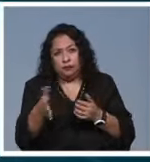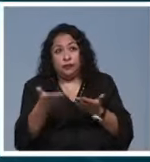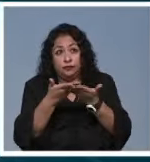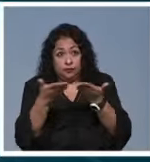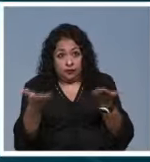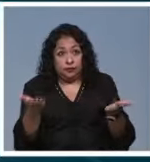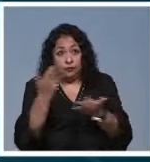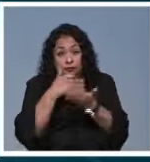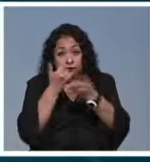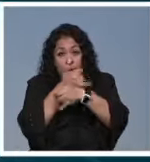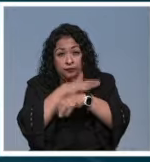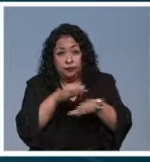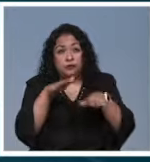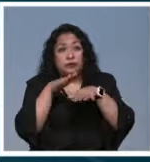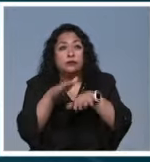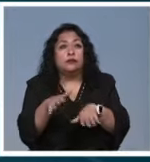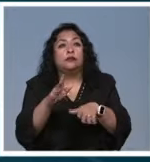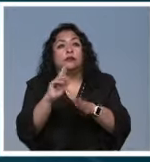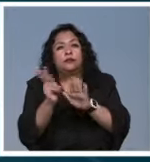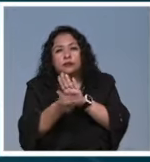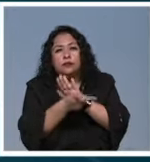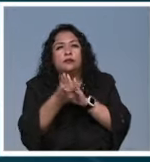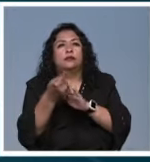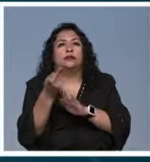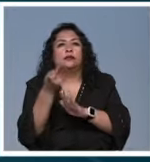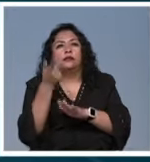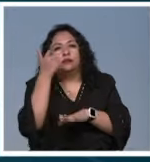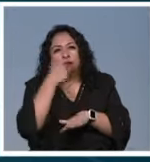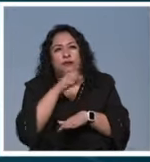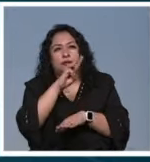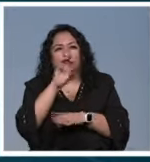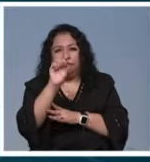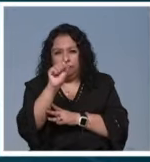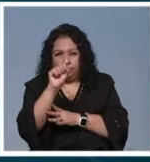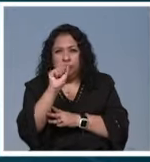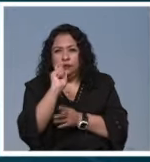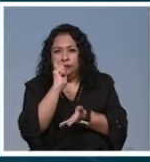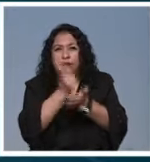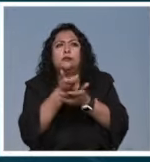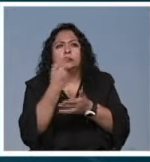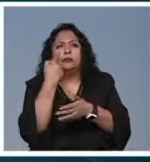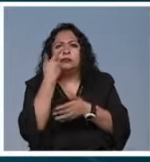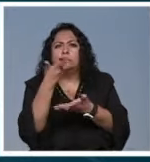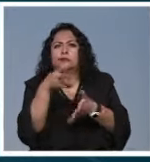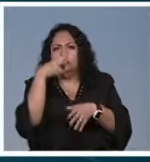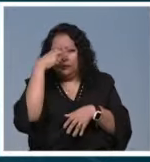pronto, toda la información respecto a pasaportes y el abono Nocturne 360 ya está disponible en